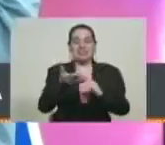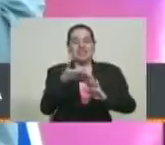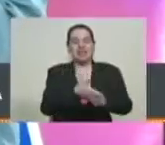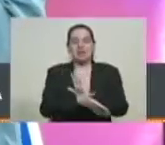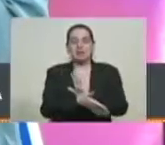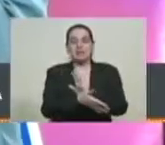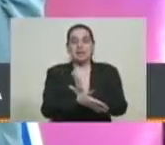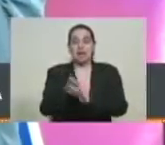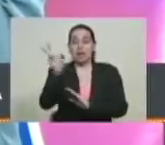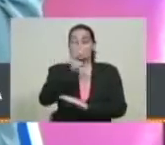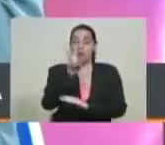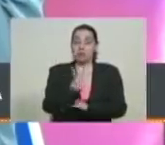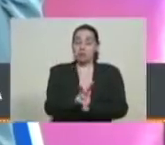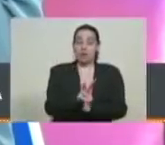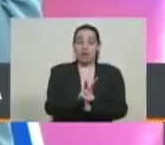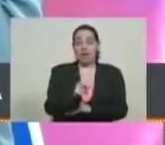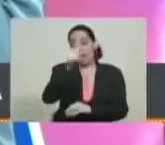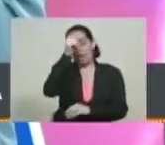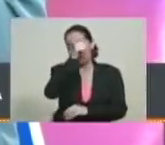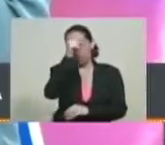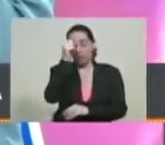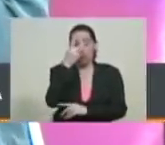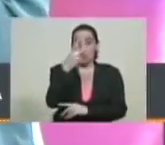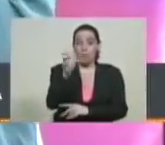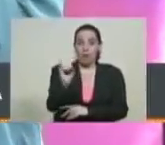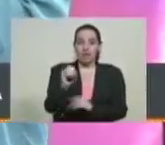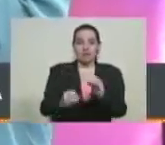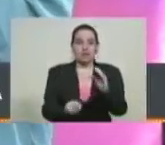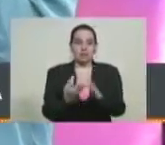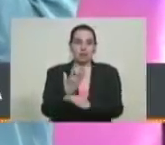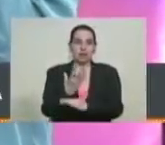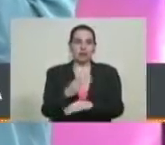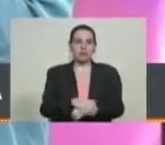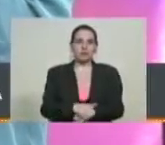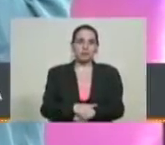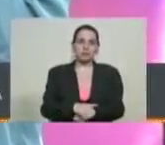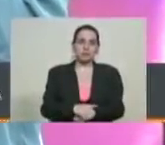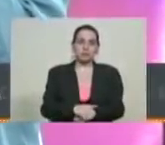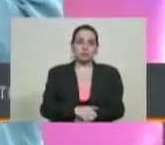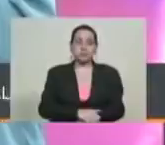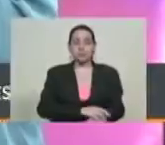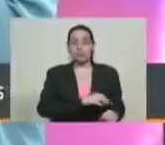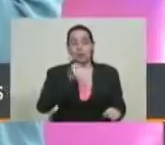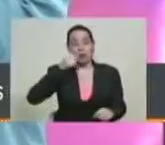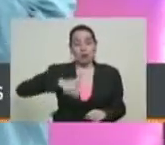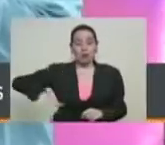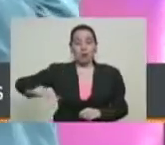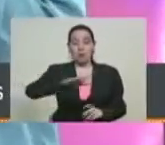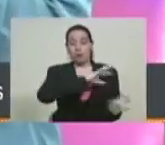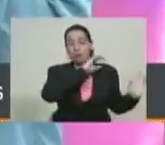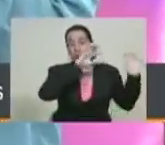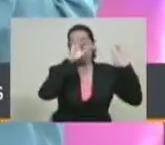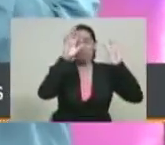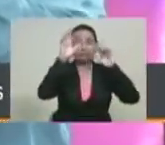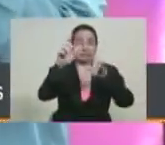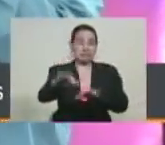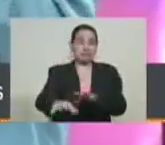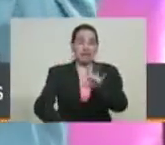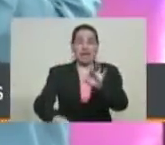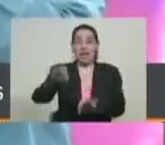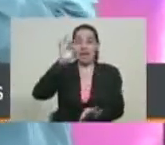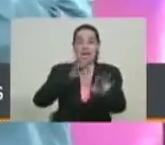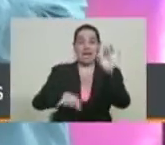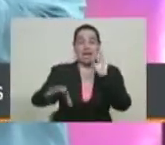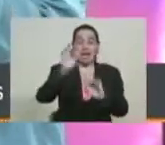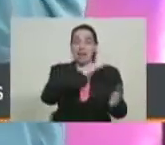pasar en Venezuela el domingo 20 de mayo, cuando el pueblo salga a votar y a elegir